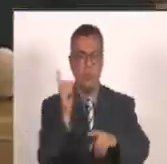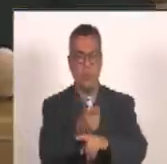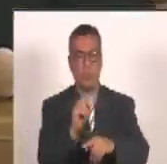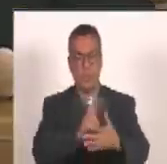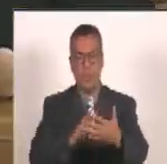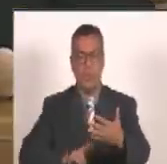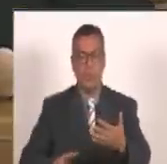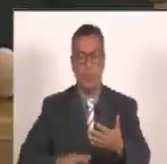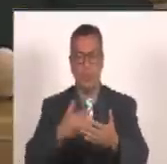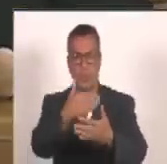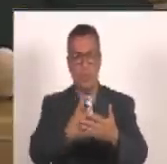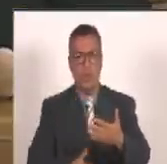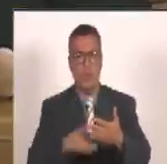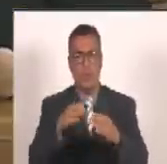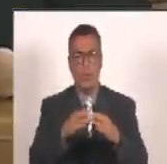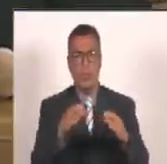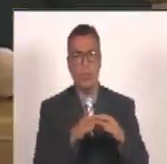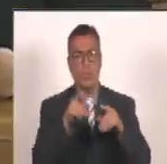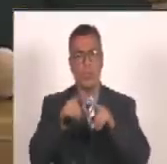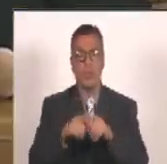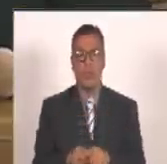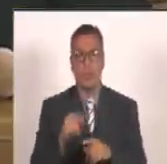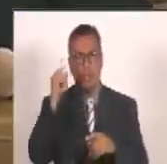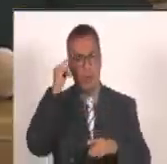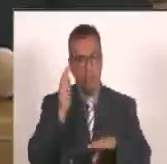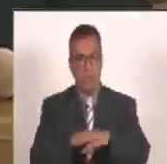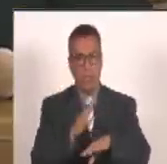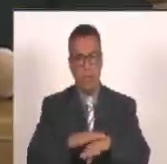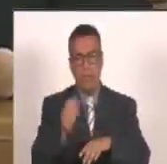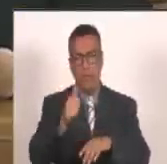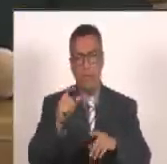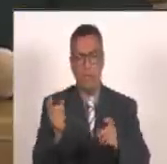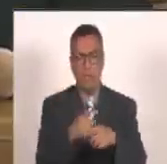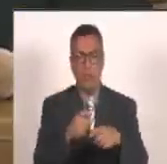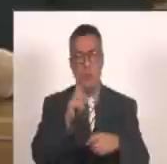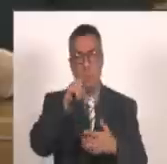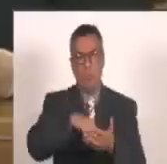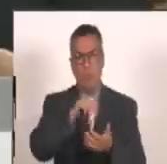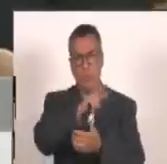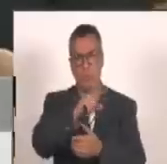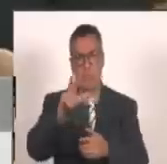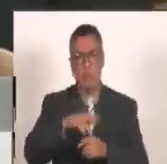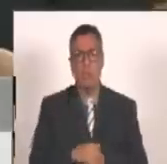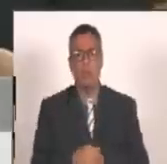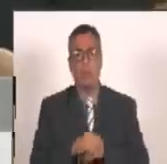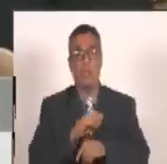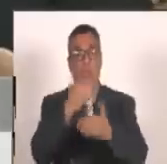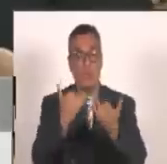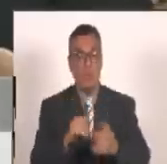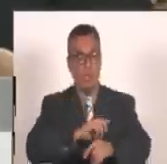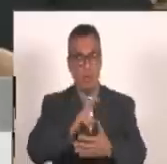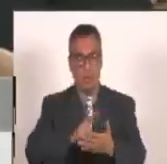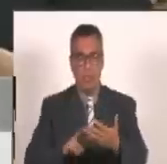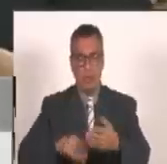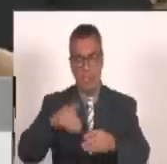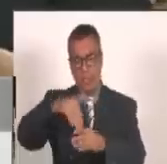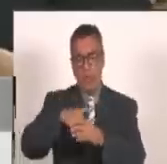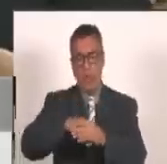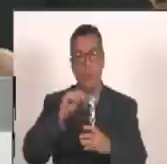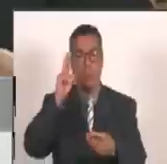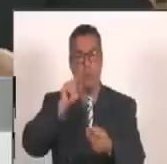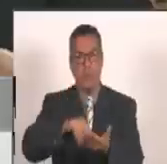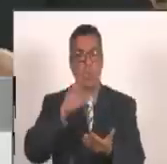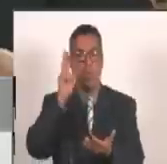dar lectura al acta de la sesión ordinaria del día jueves 10 de agosto de 2023. Una vez leída y sometida a votación,